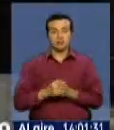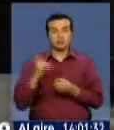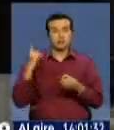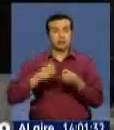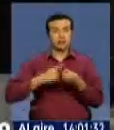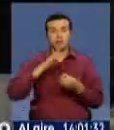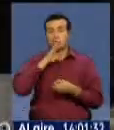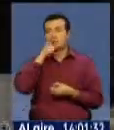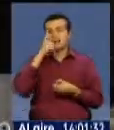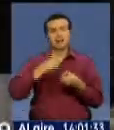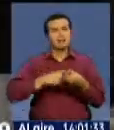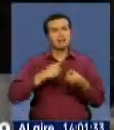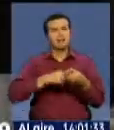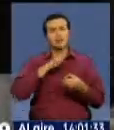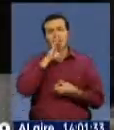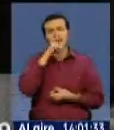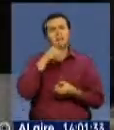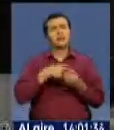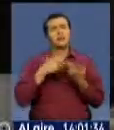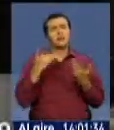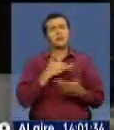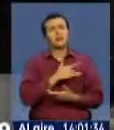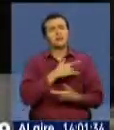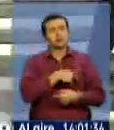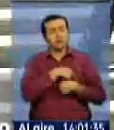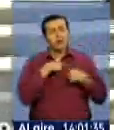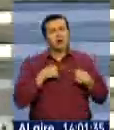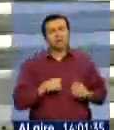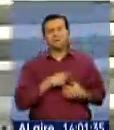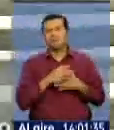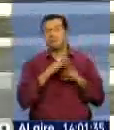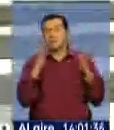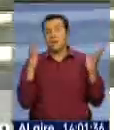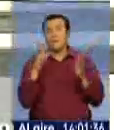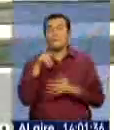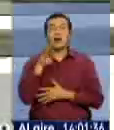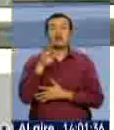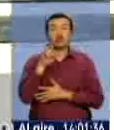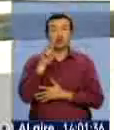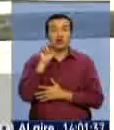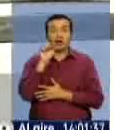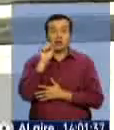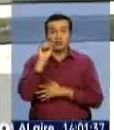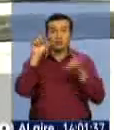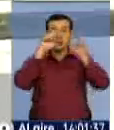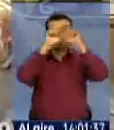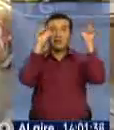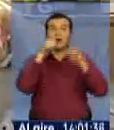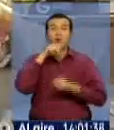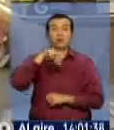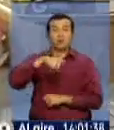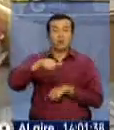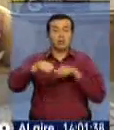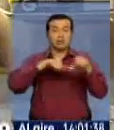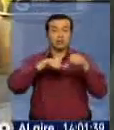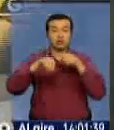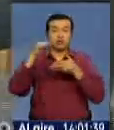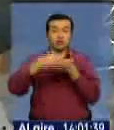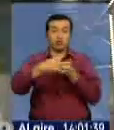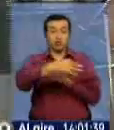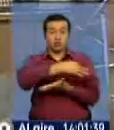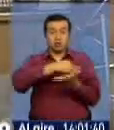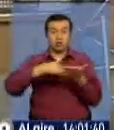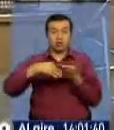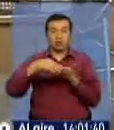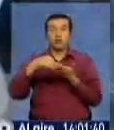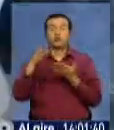siempre nos hemos distinguido por nuestro gran corazón. El Patronato San José, la empresa de agua potable y las administraciones zonales Eloy